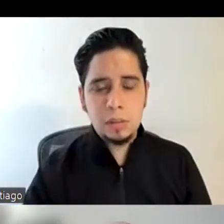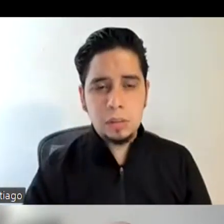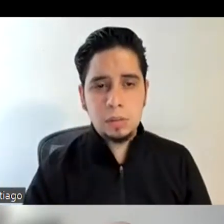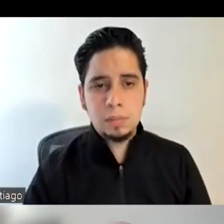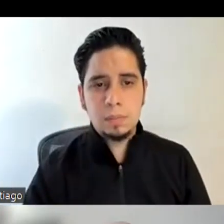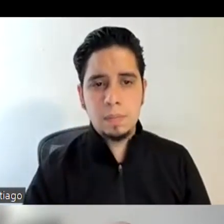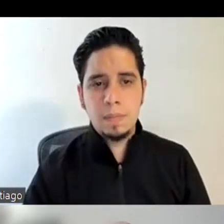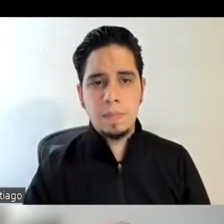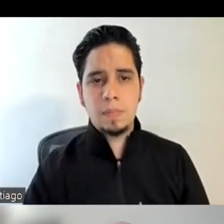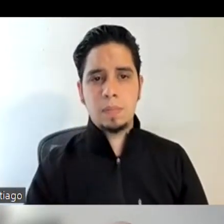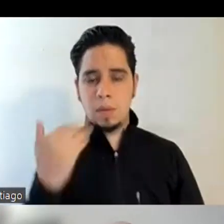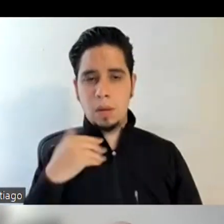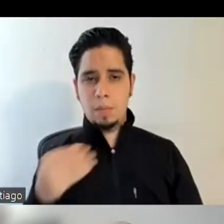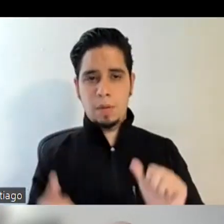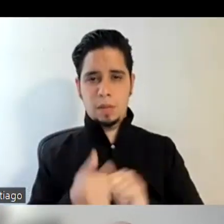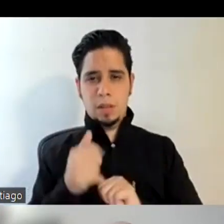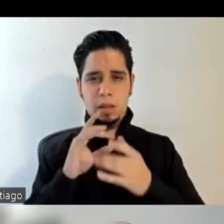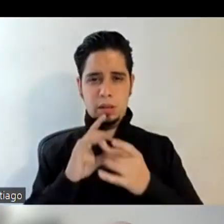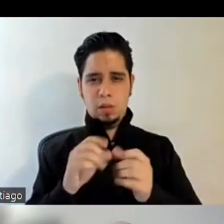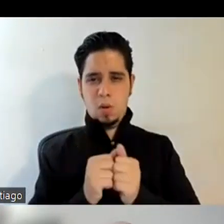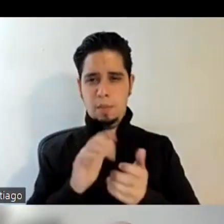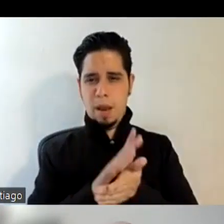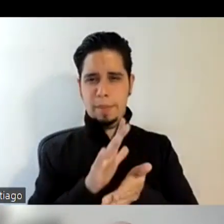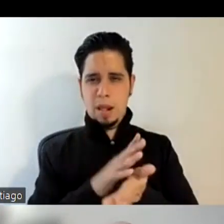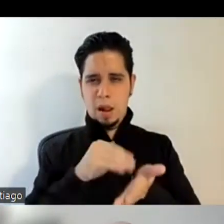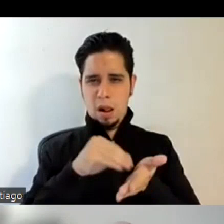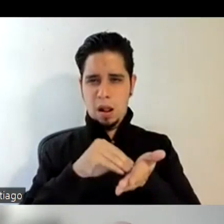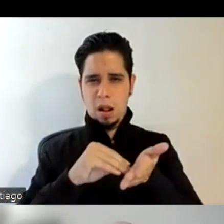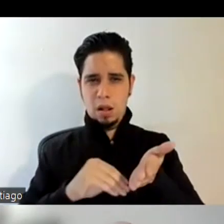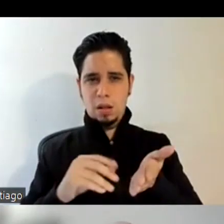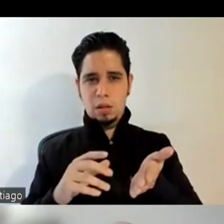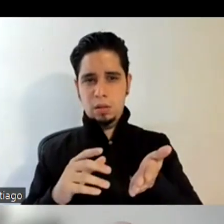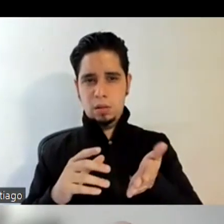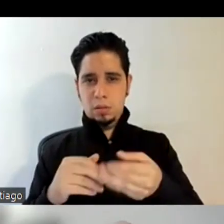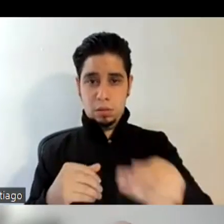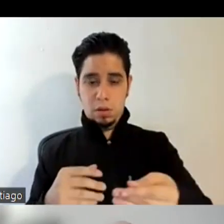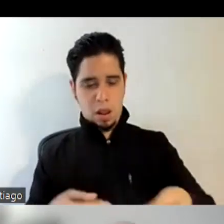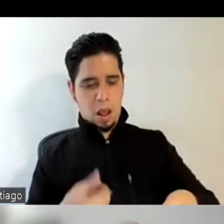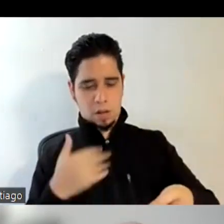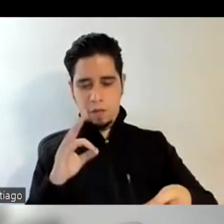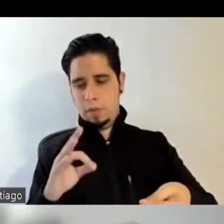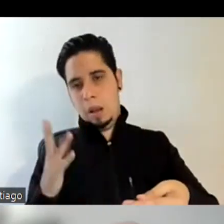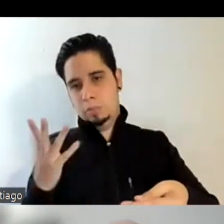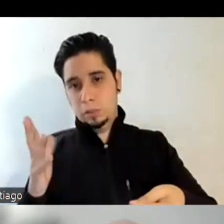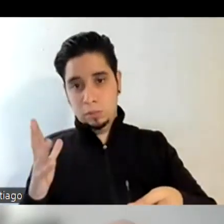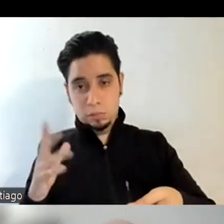en mero papeleo administrativo también. O sea, tú le llenas en los papeles, ellos no tienen, ¡ay, qué bonito! O